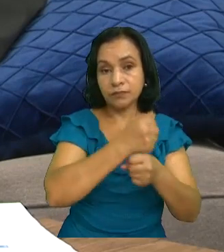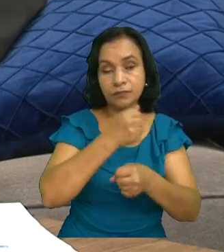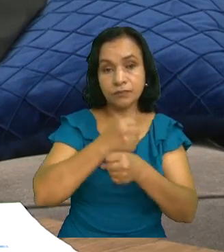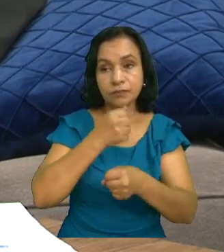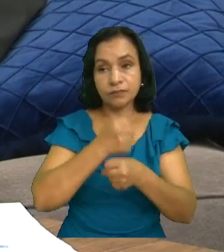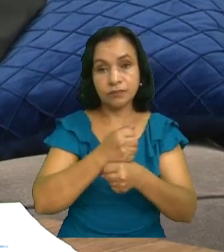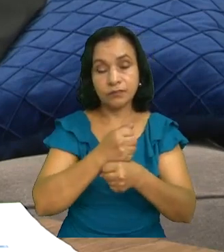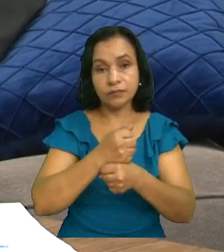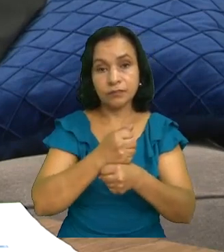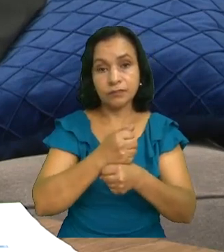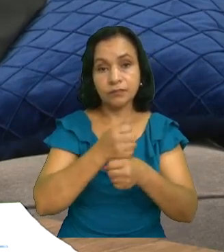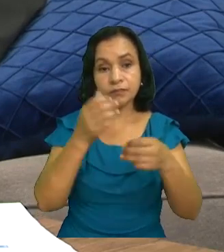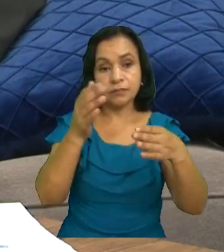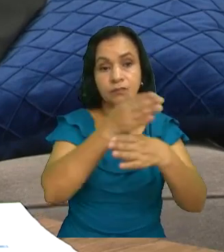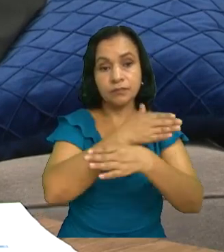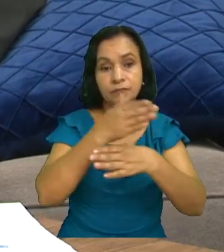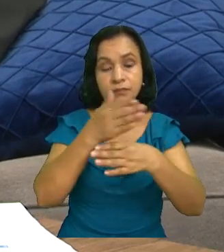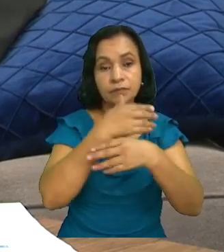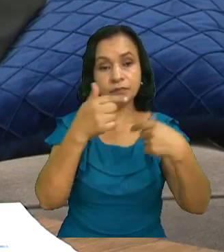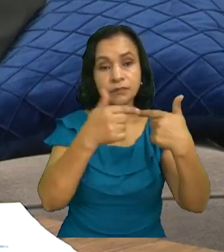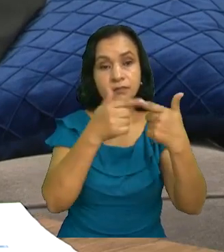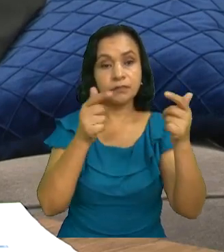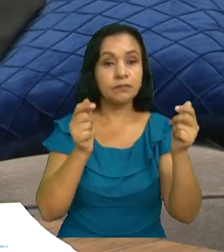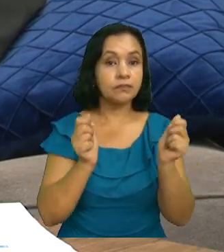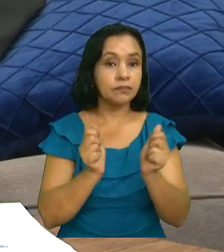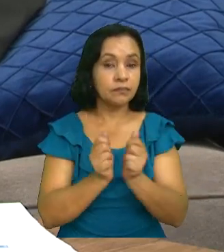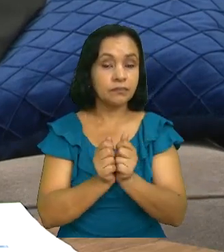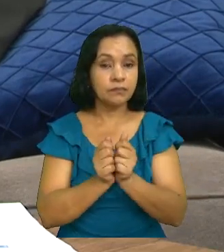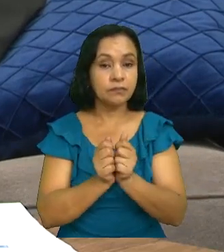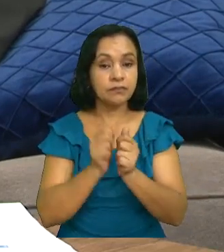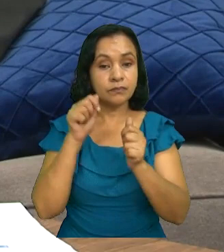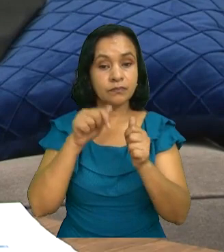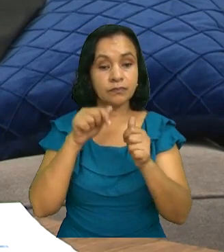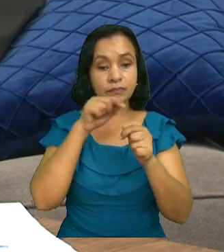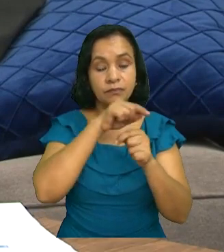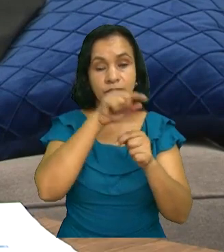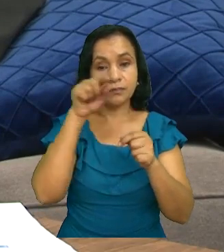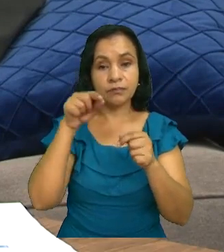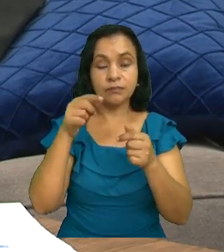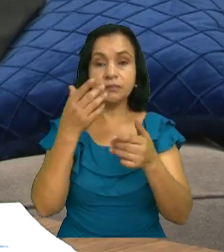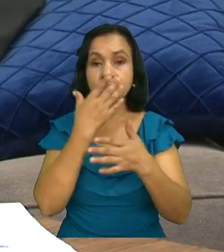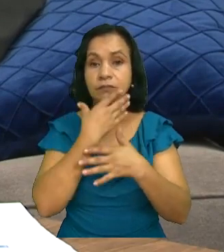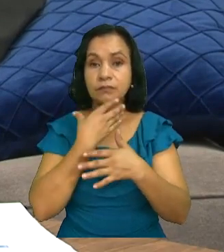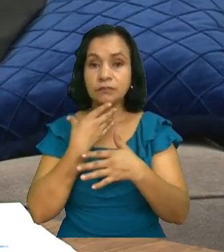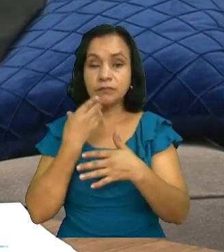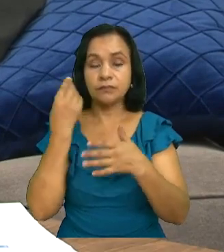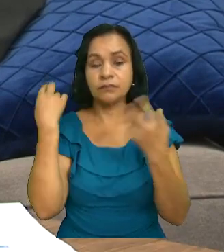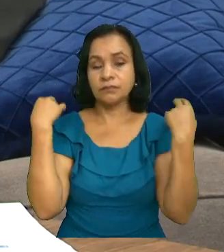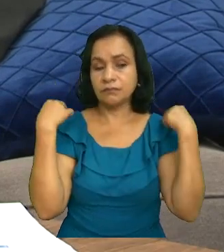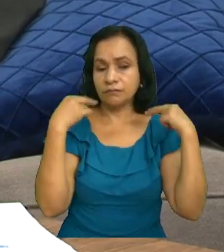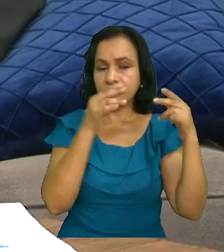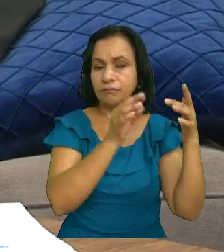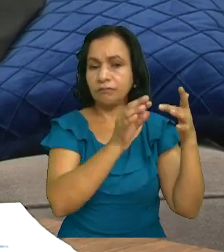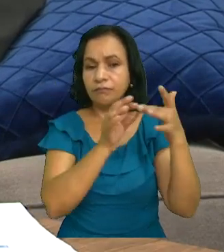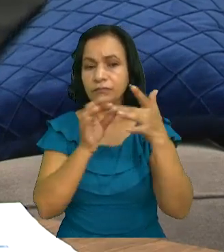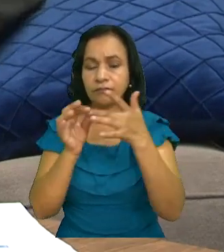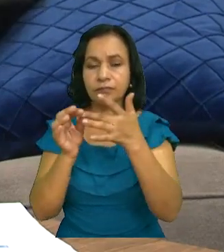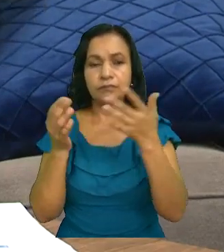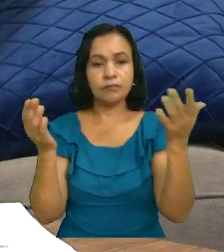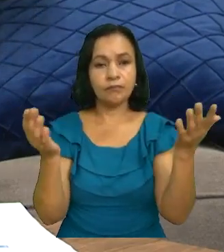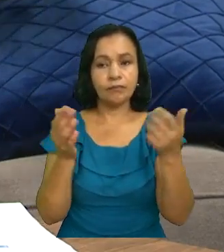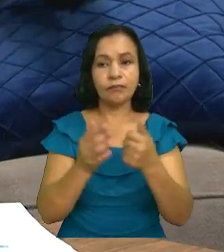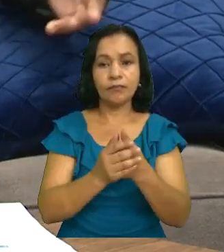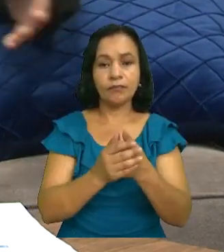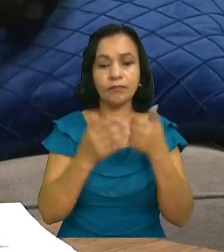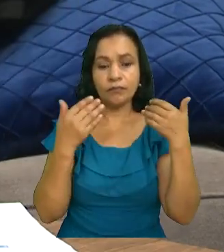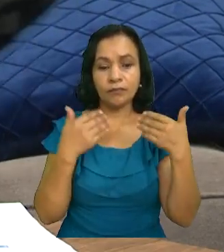a grandes segmentos de la población en estos territorios. Jóvenes profesionales que se les